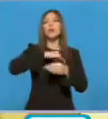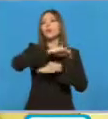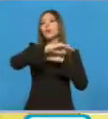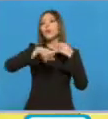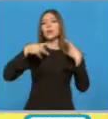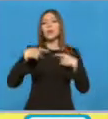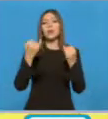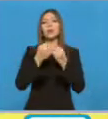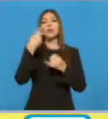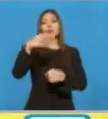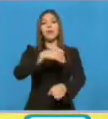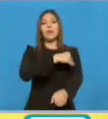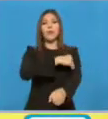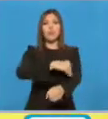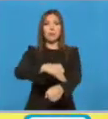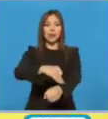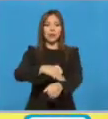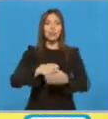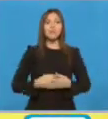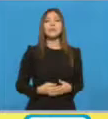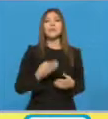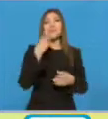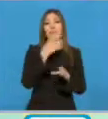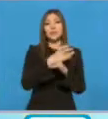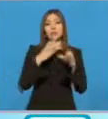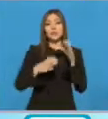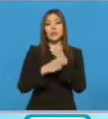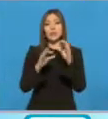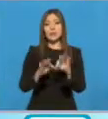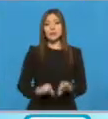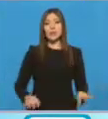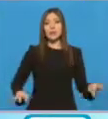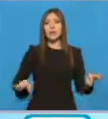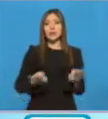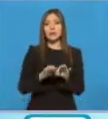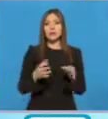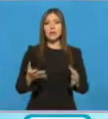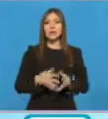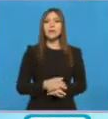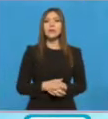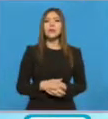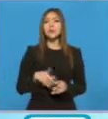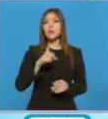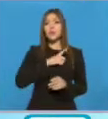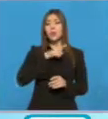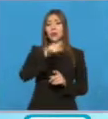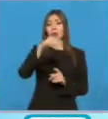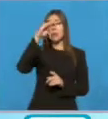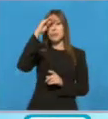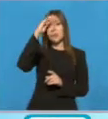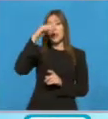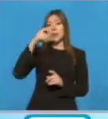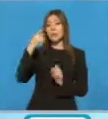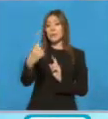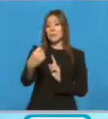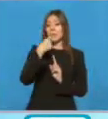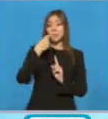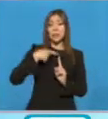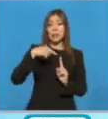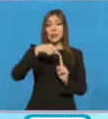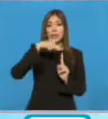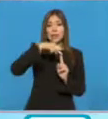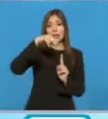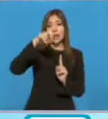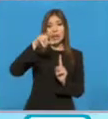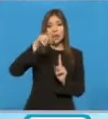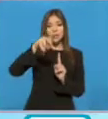su familia, Y a ¿no? su familia, Es una de las impresionante. cosas importantes, exacto. Simple y sencillamente no por él, sino por todos los que estaban